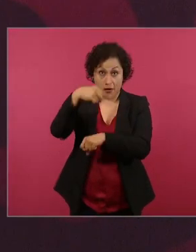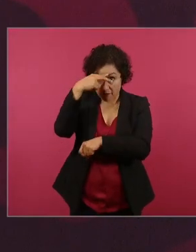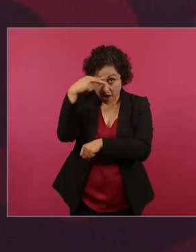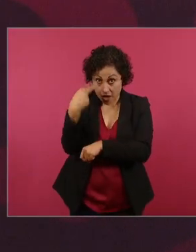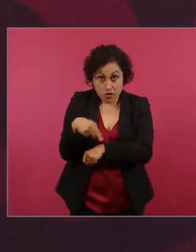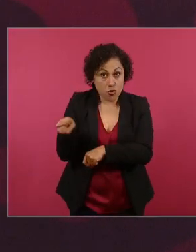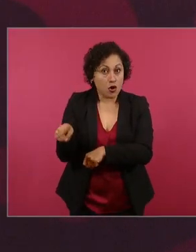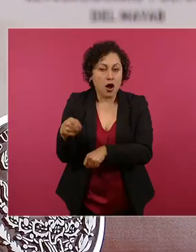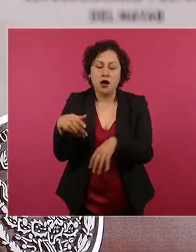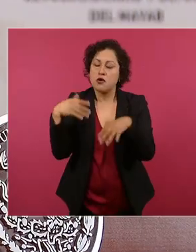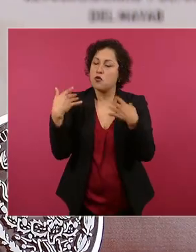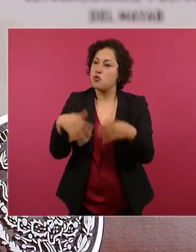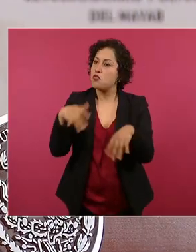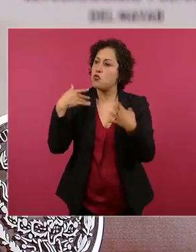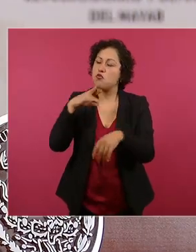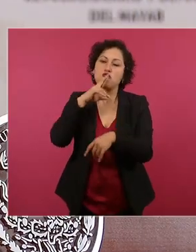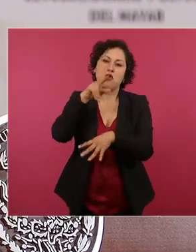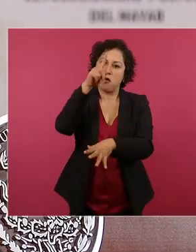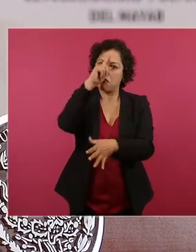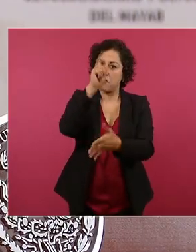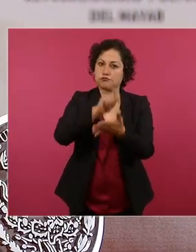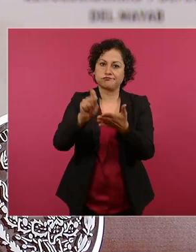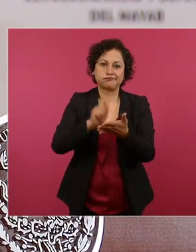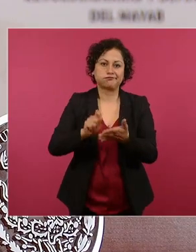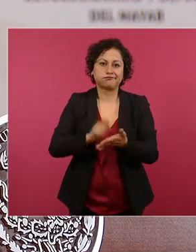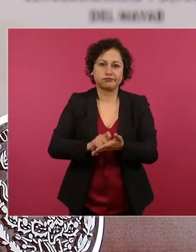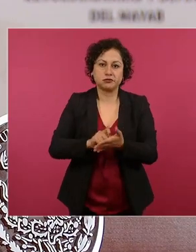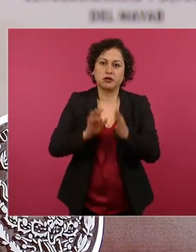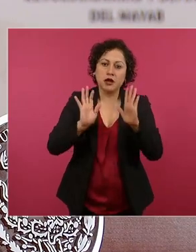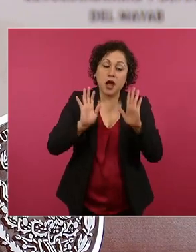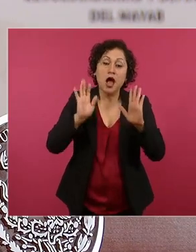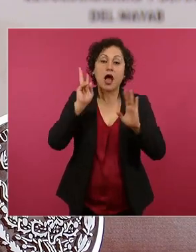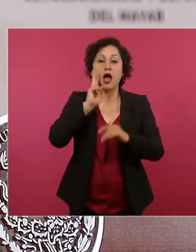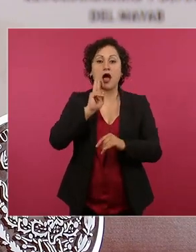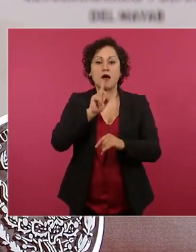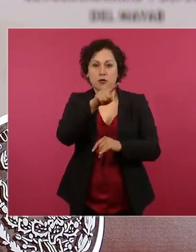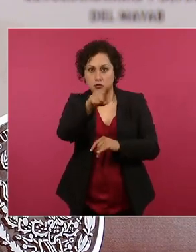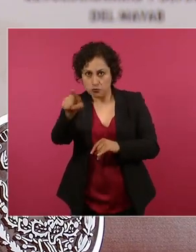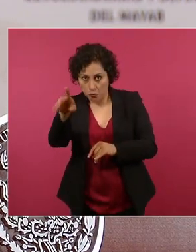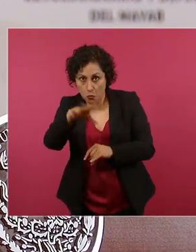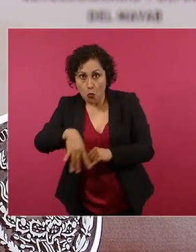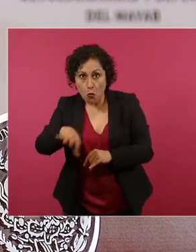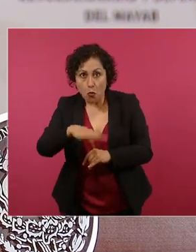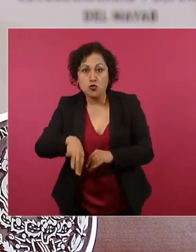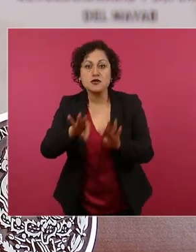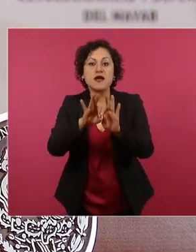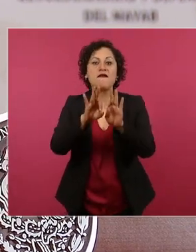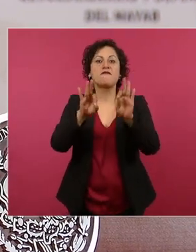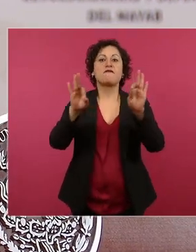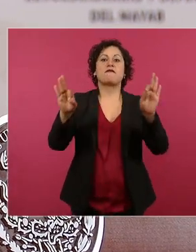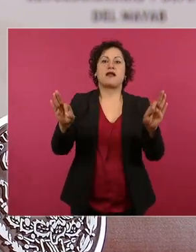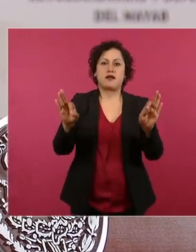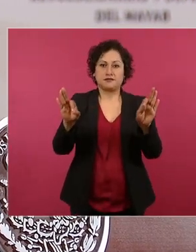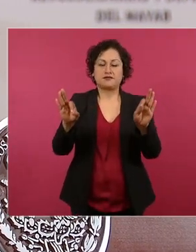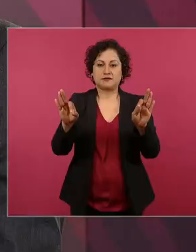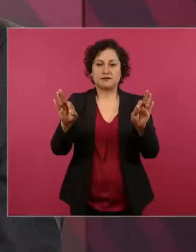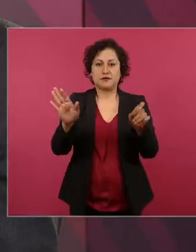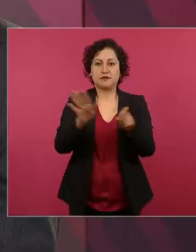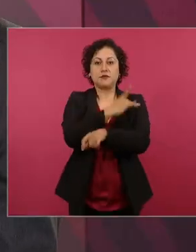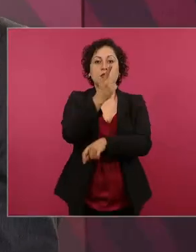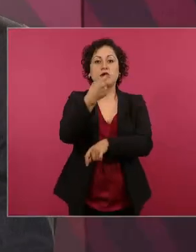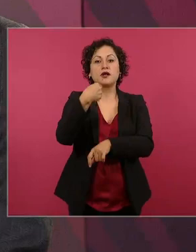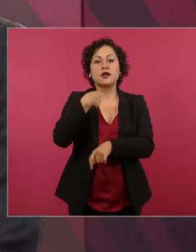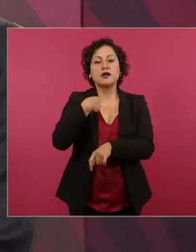Pero ahora él sí puede encontrar escrita la frase, porque yo la escuché